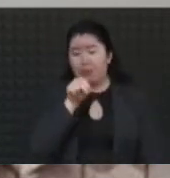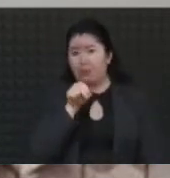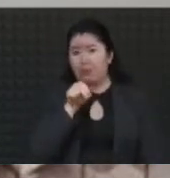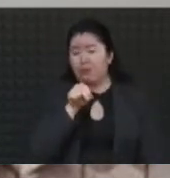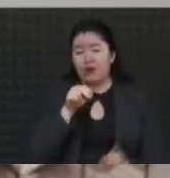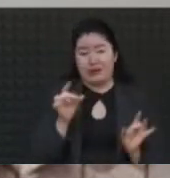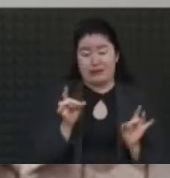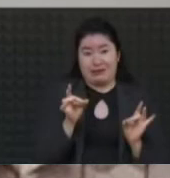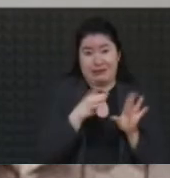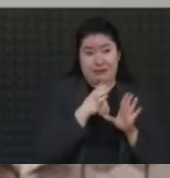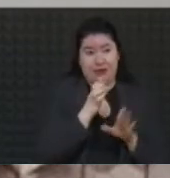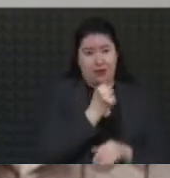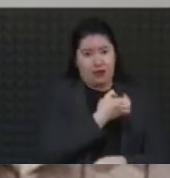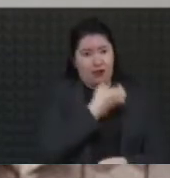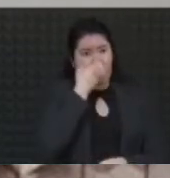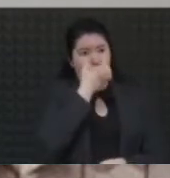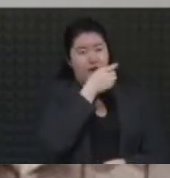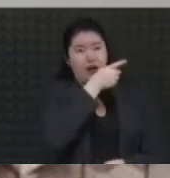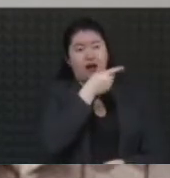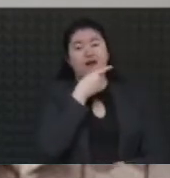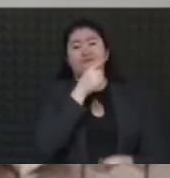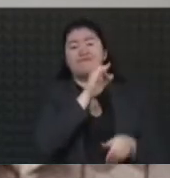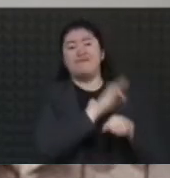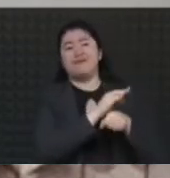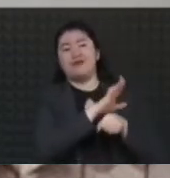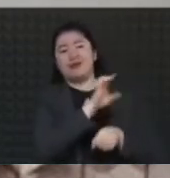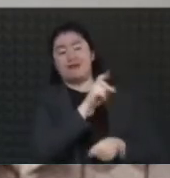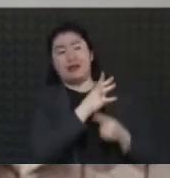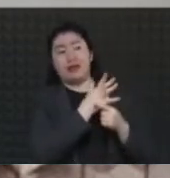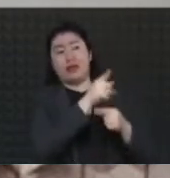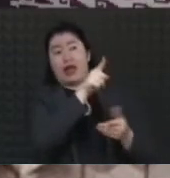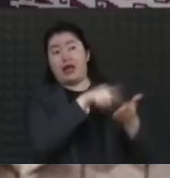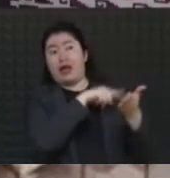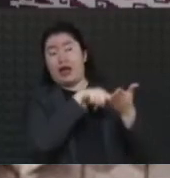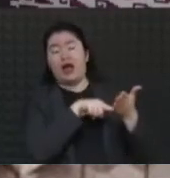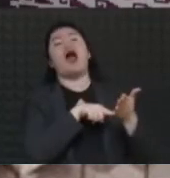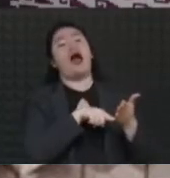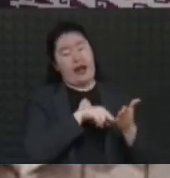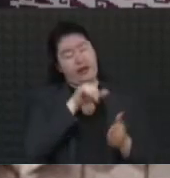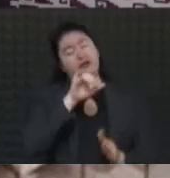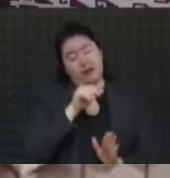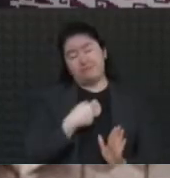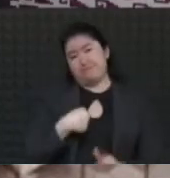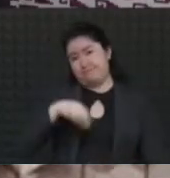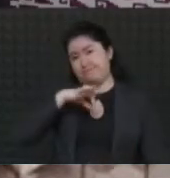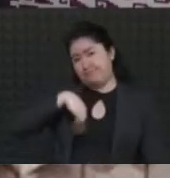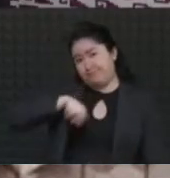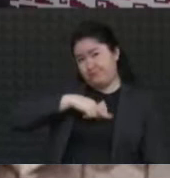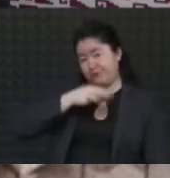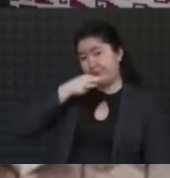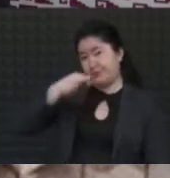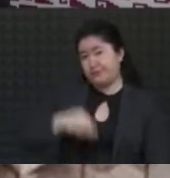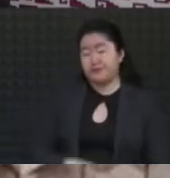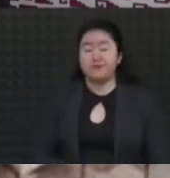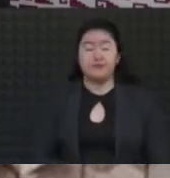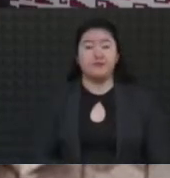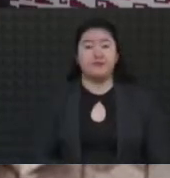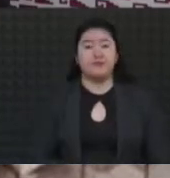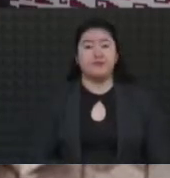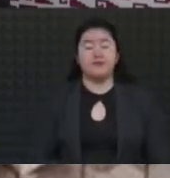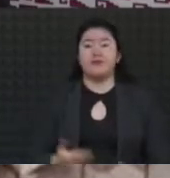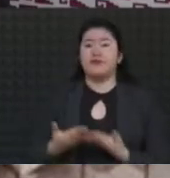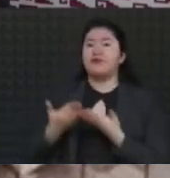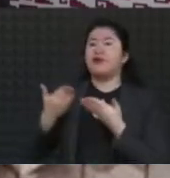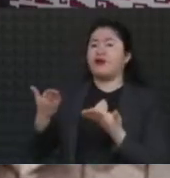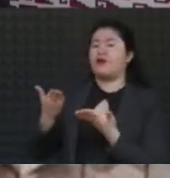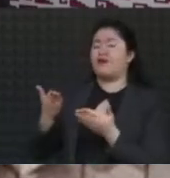alguna escuela en donde protección civil así lo indicara. Ok. Y por último, doctora, en cuanto a edificios dañados